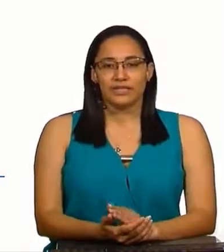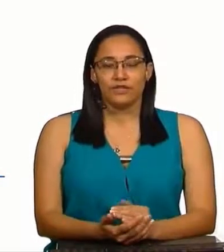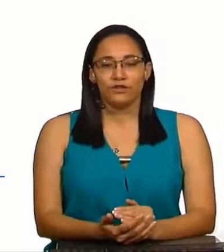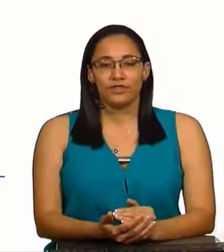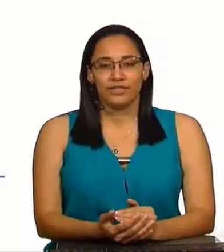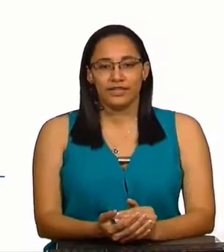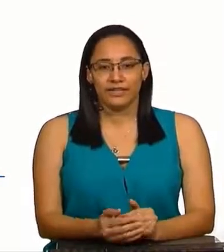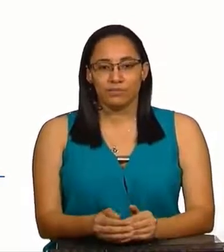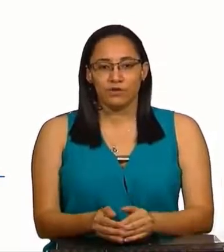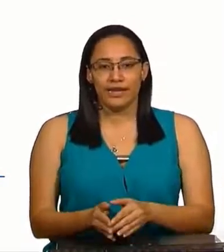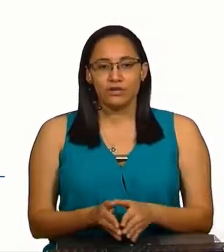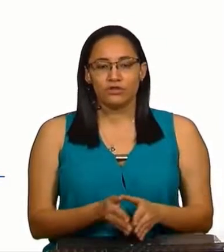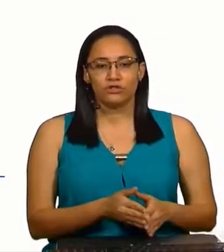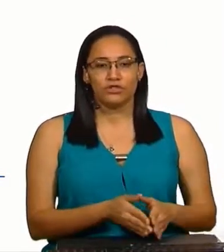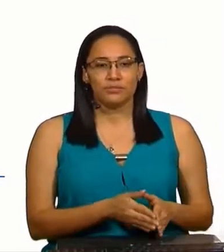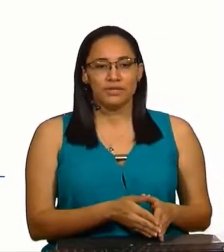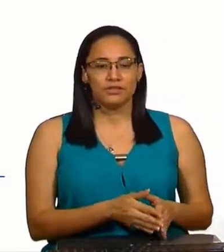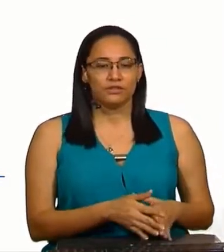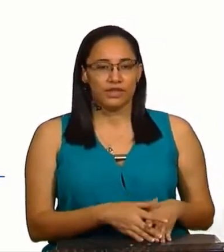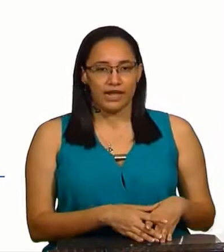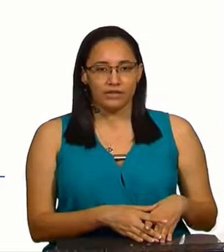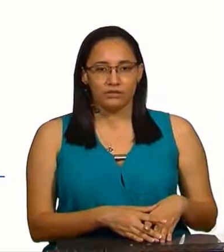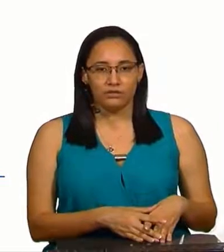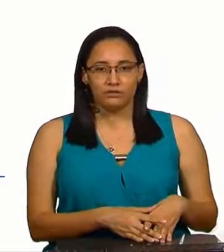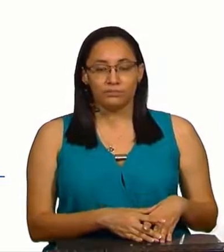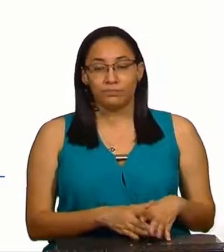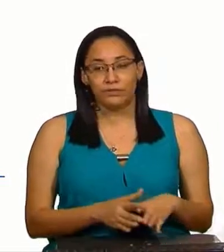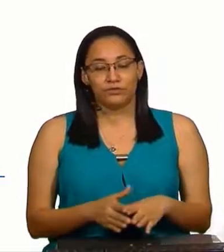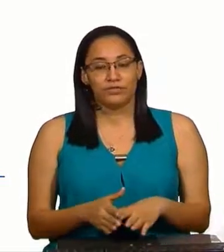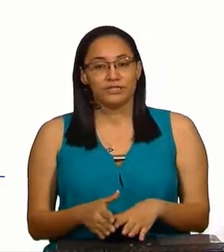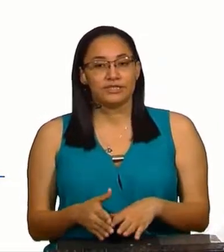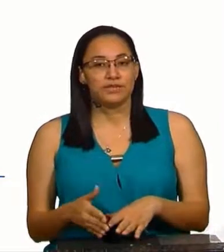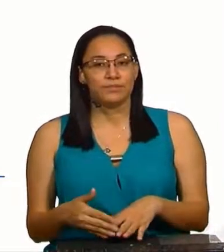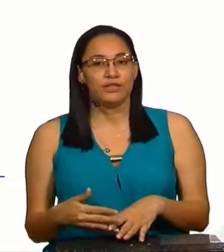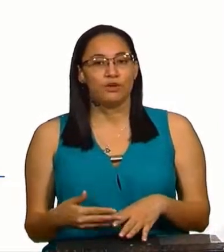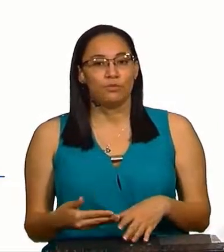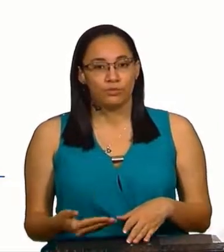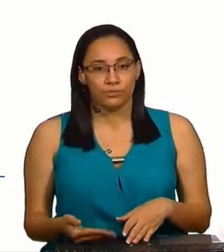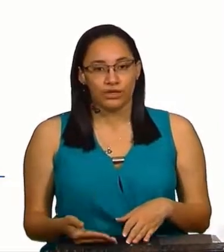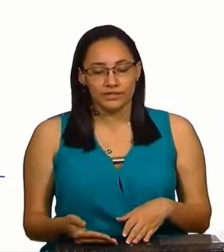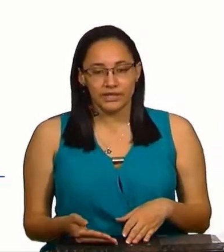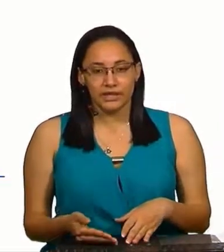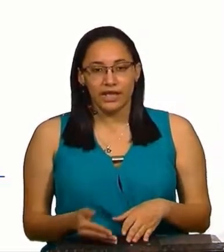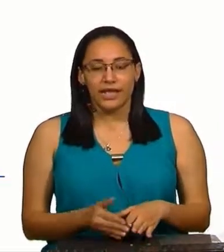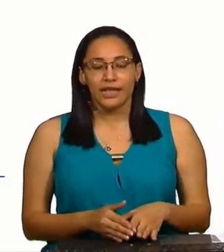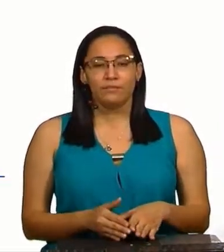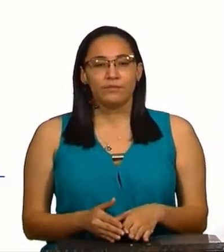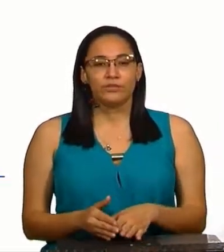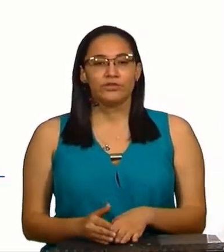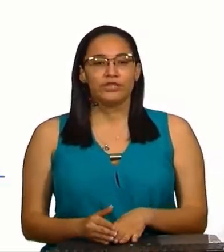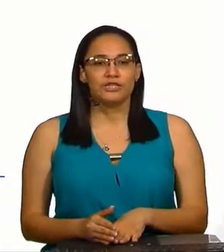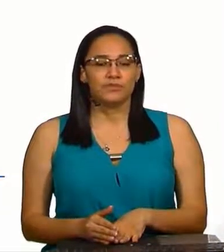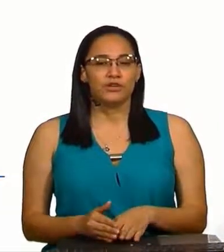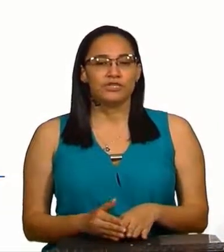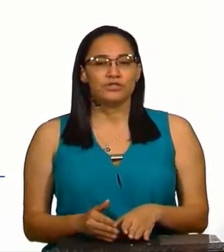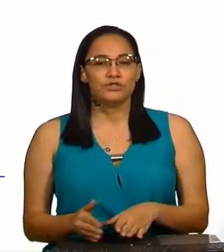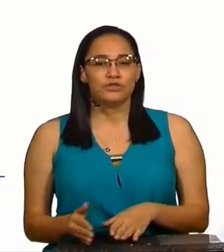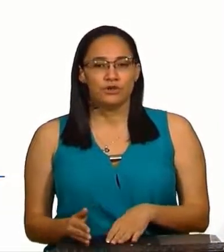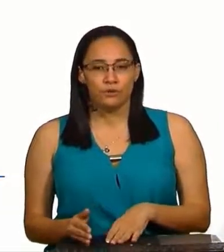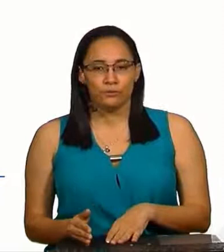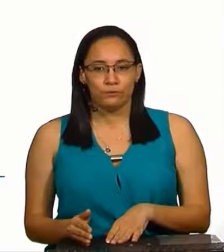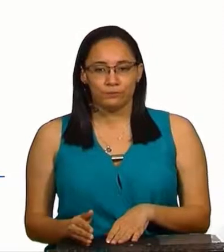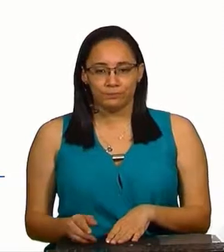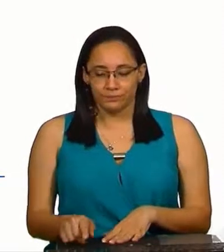en el sentido de que tenemos el conocimiento de algo, pero no necesariamente lo podemos hacer, el verbo que utilizamos es